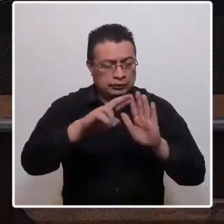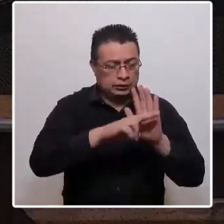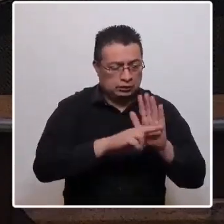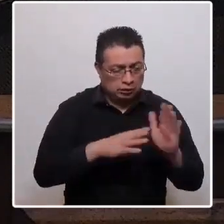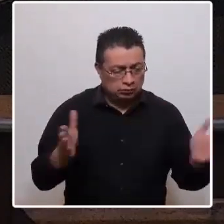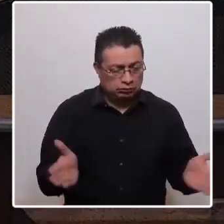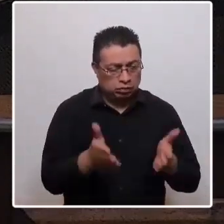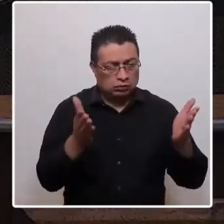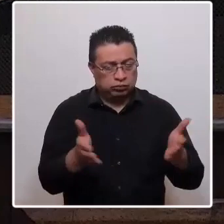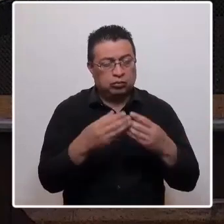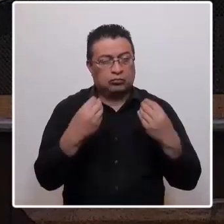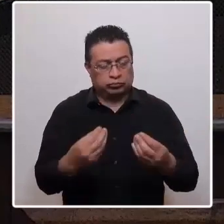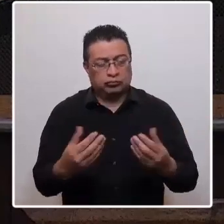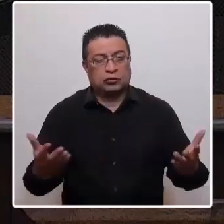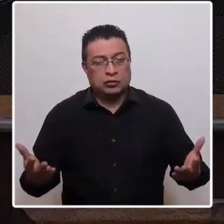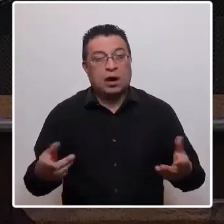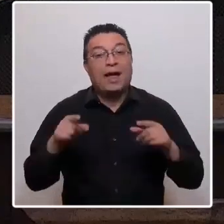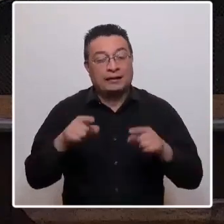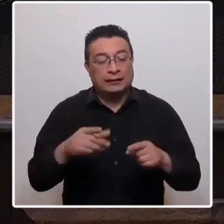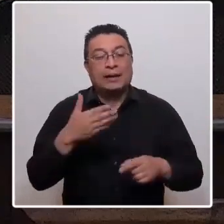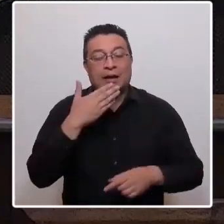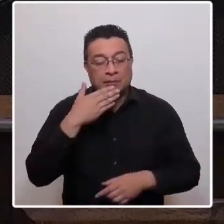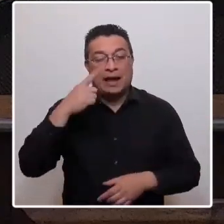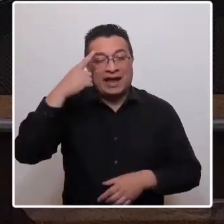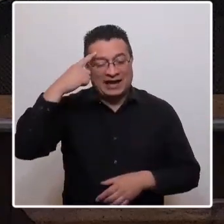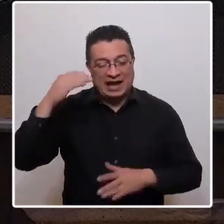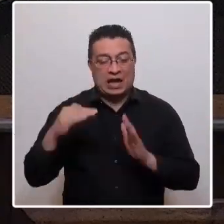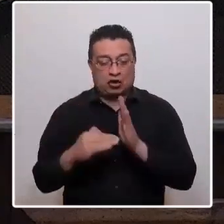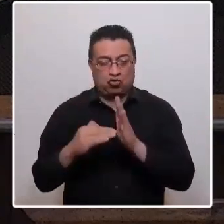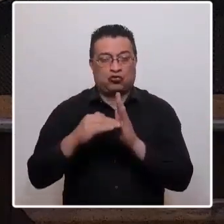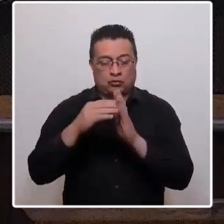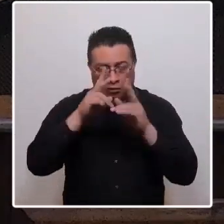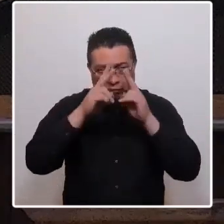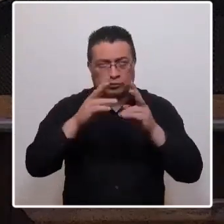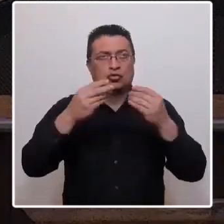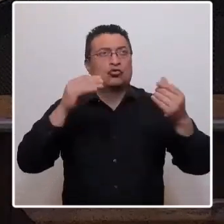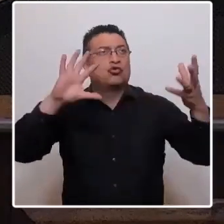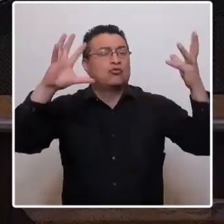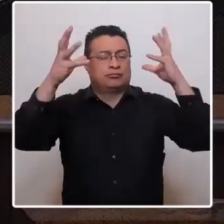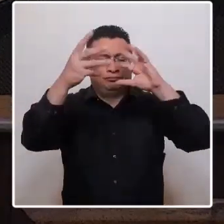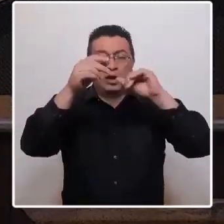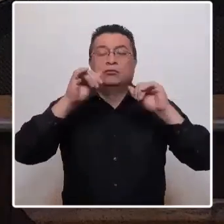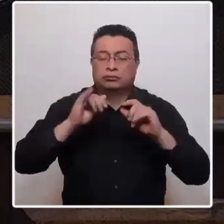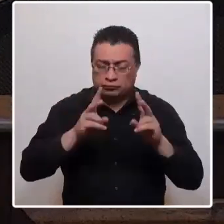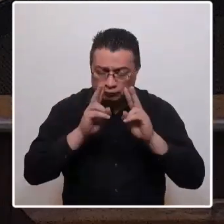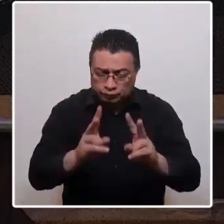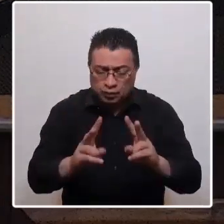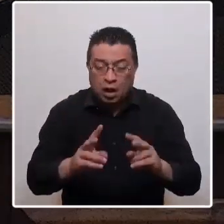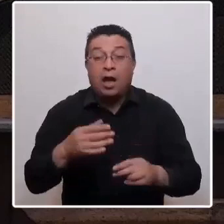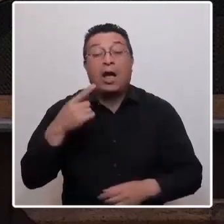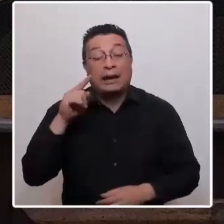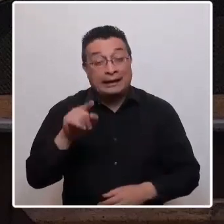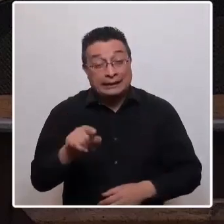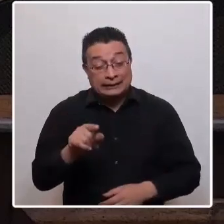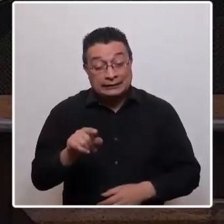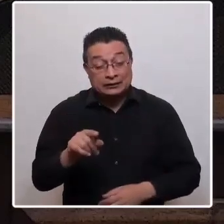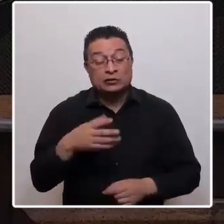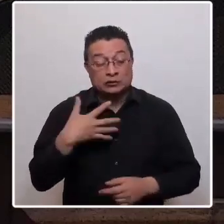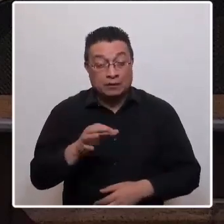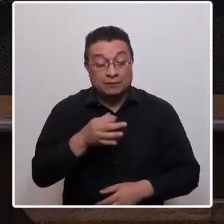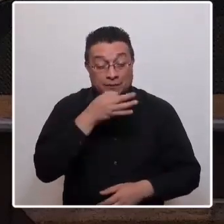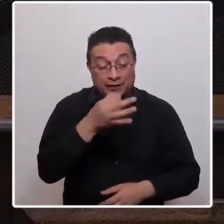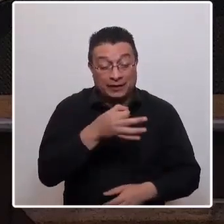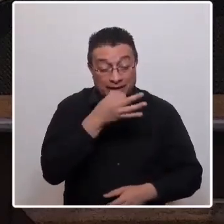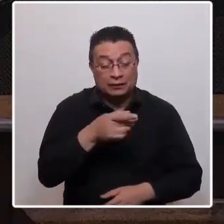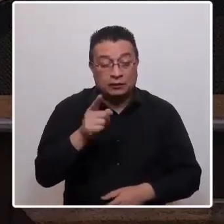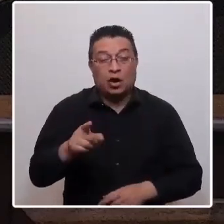también el carro, como he señalado. Y también cree en un crecimiento sustentable. Esta visión, en la cual he señalado, se